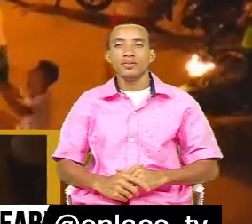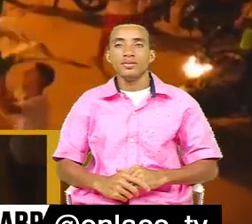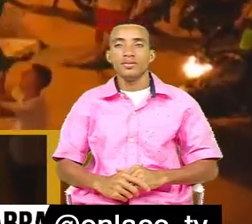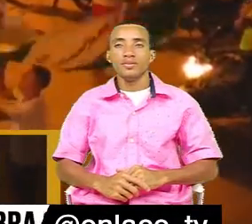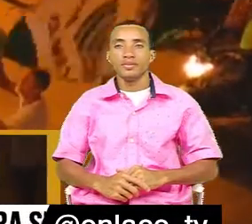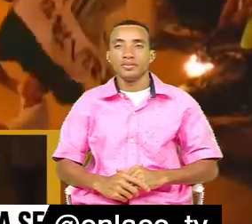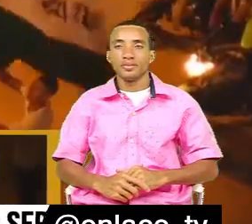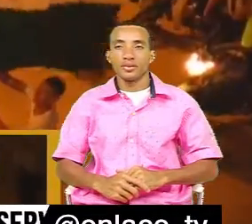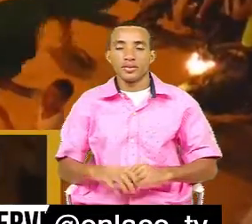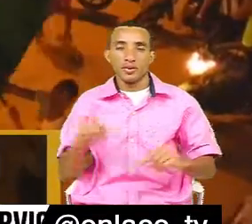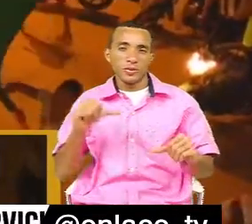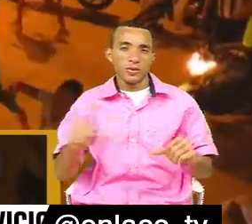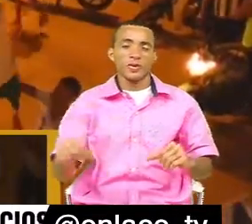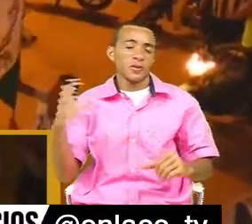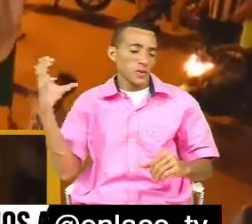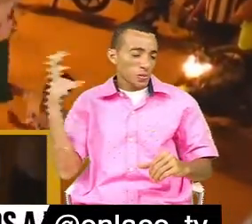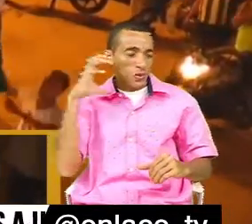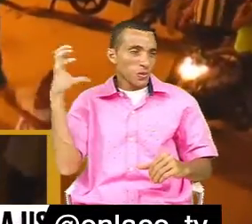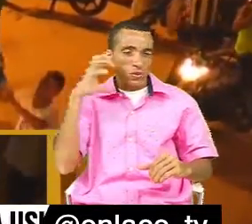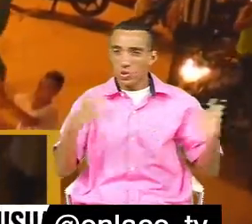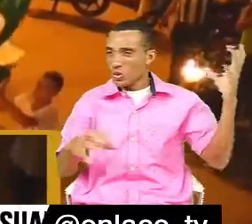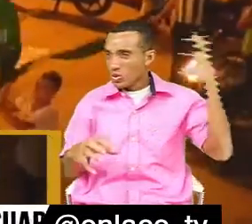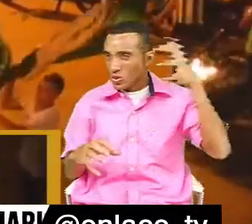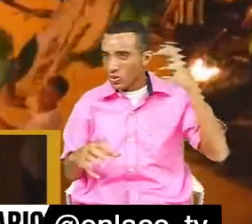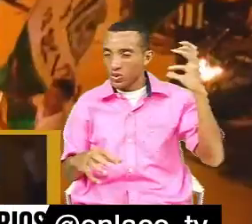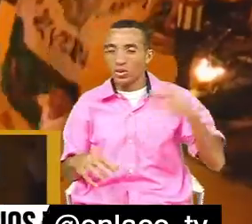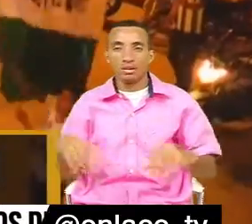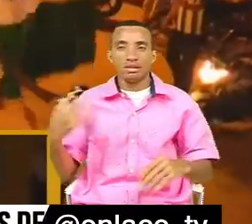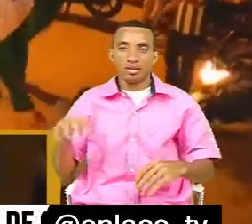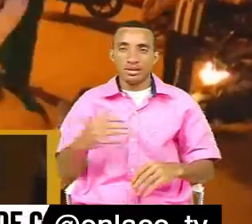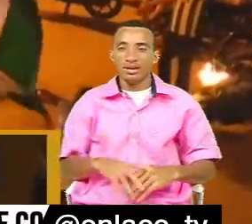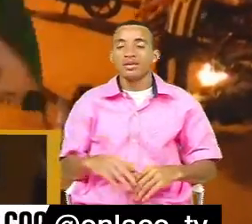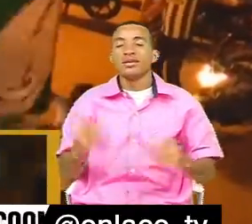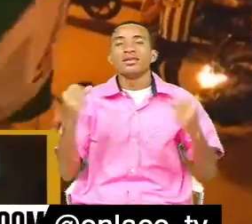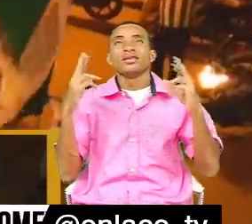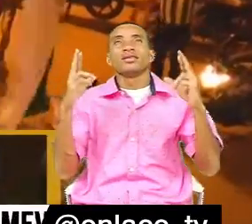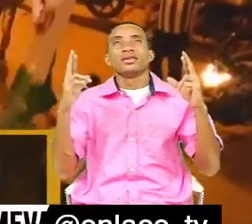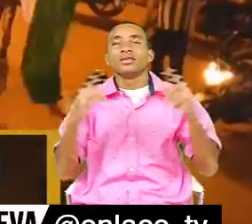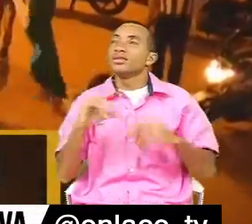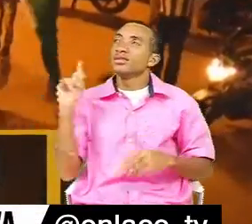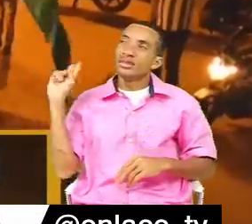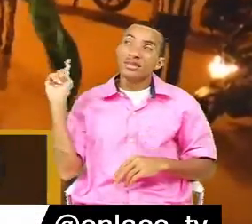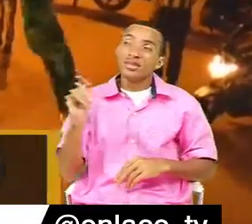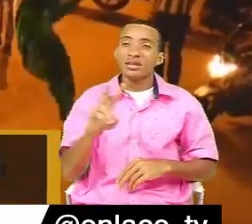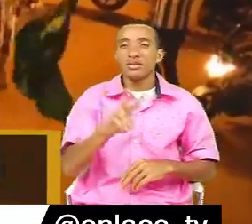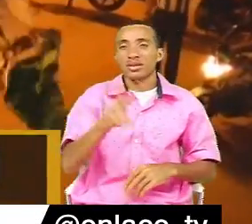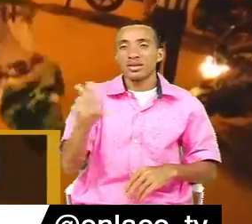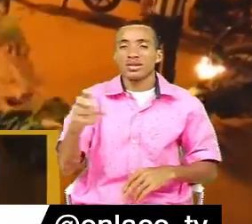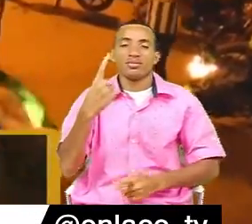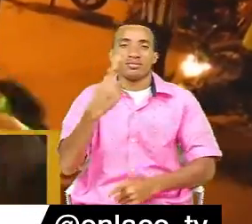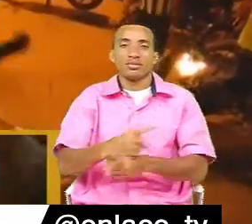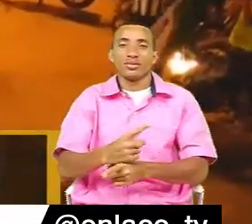Los pitos y bullicio hacían gala de un triunfo esperado durante 27 años.